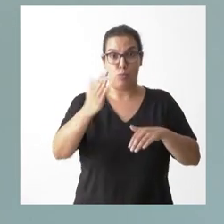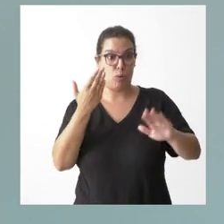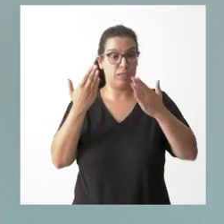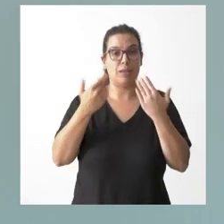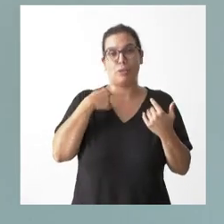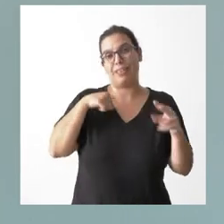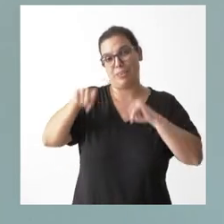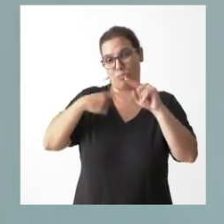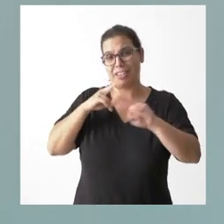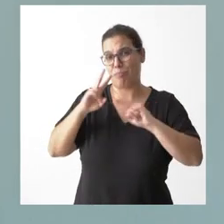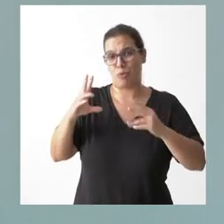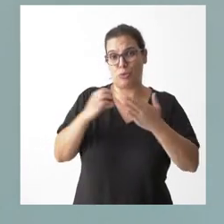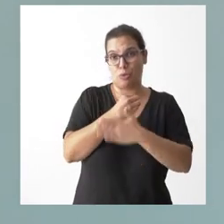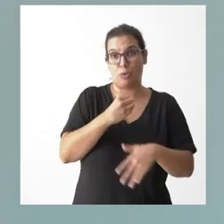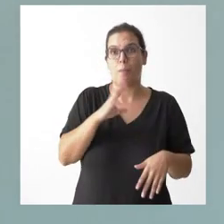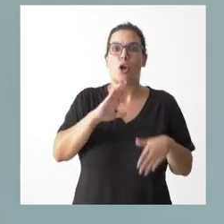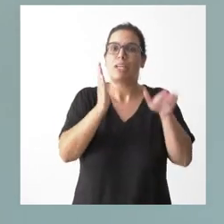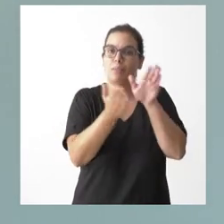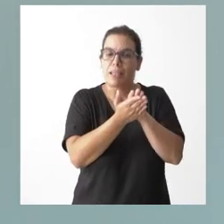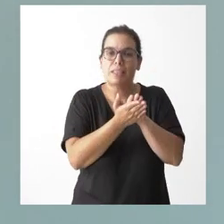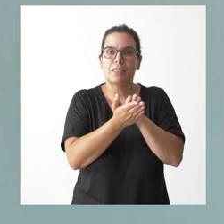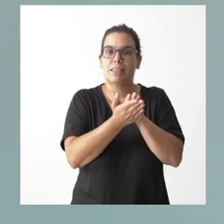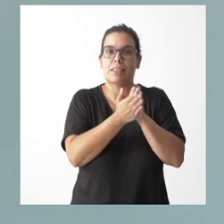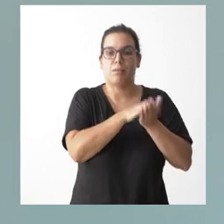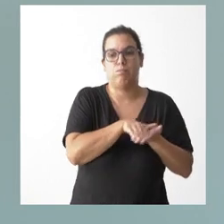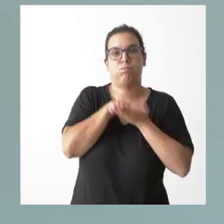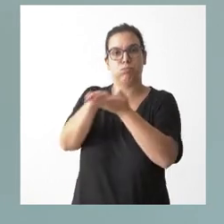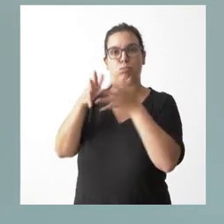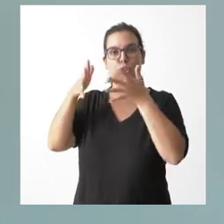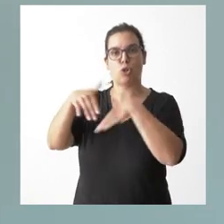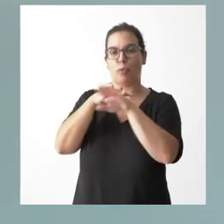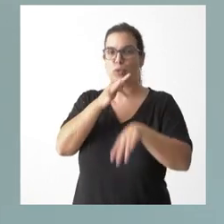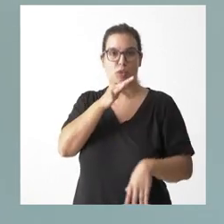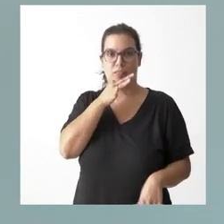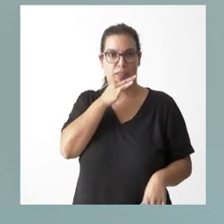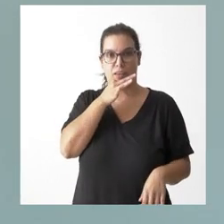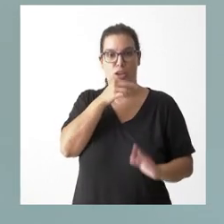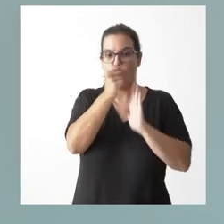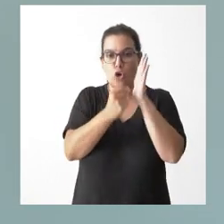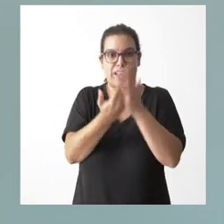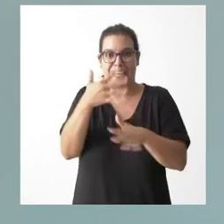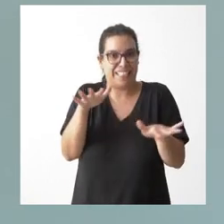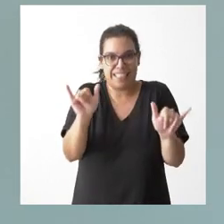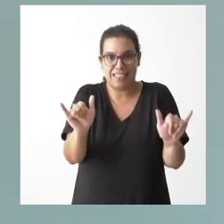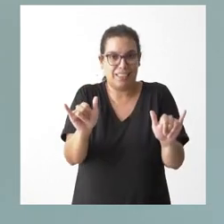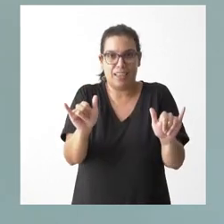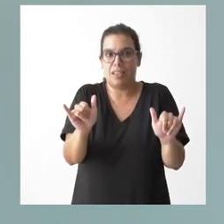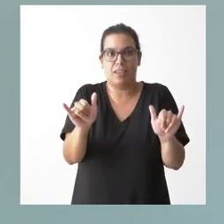contestaré a todas las preguntas, pero el expediente no ha sido elevado al Consejo de Gobierno y ni siquiera figuraba en el orden del día ni ha